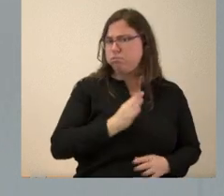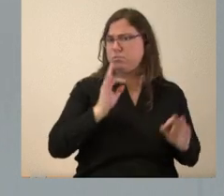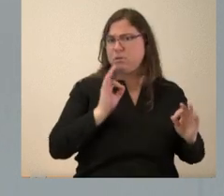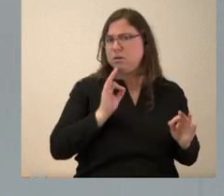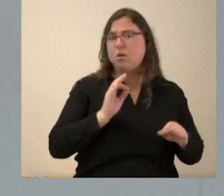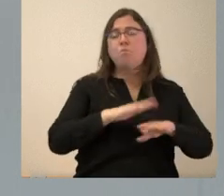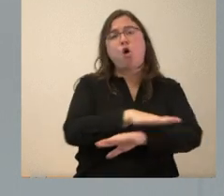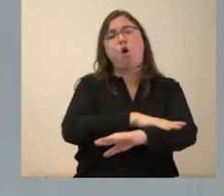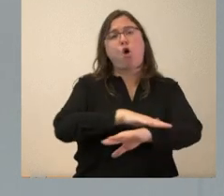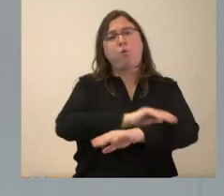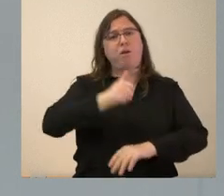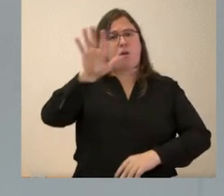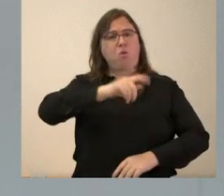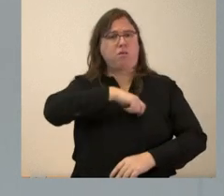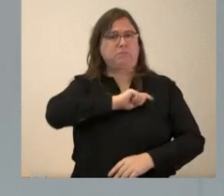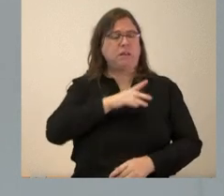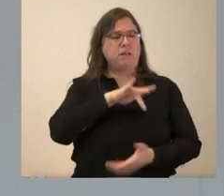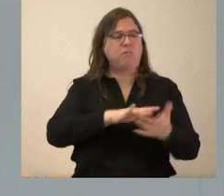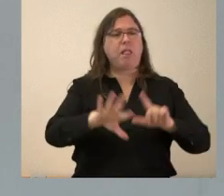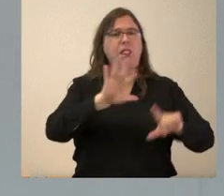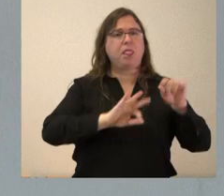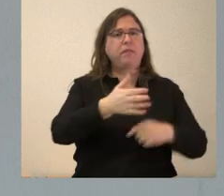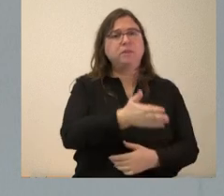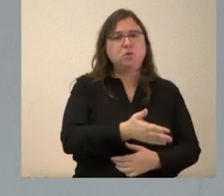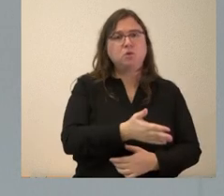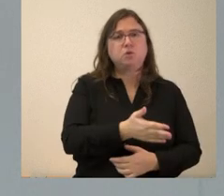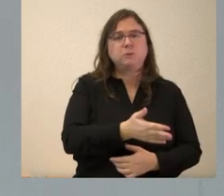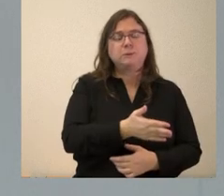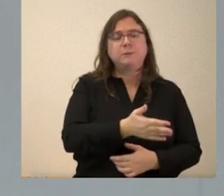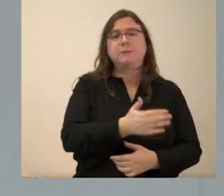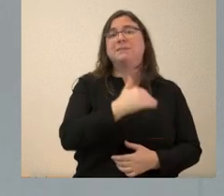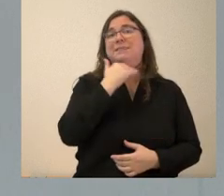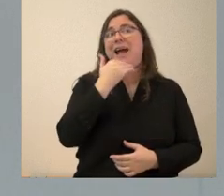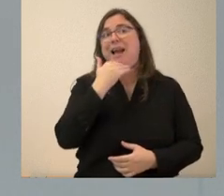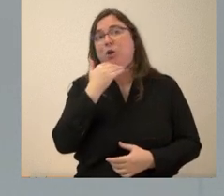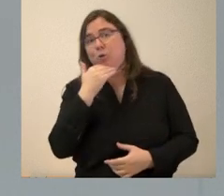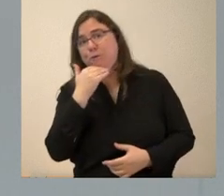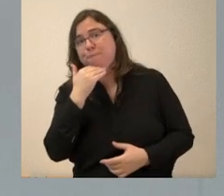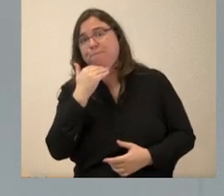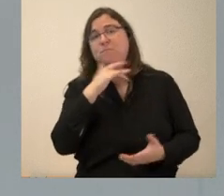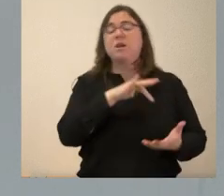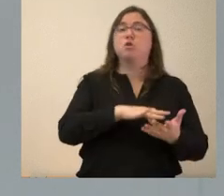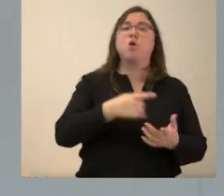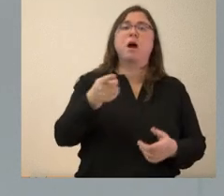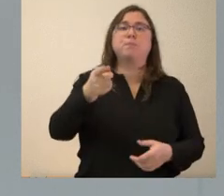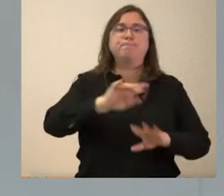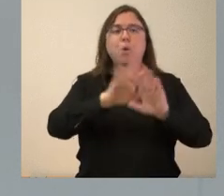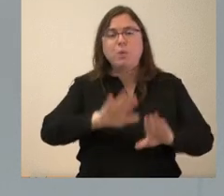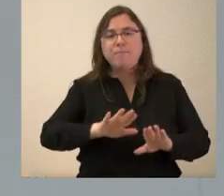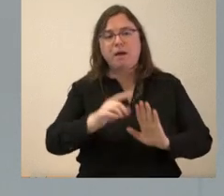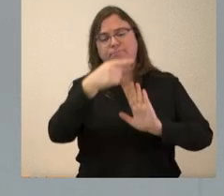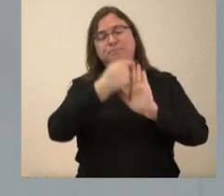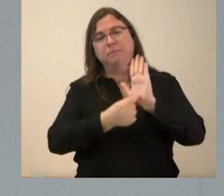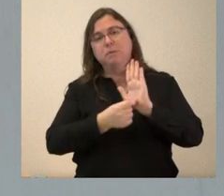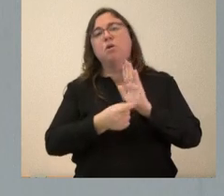del gobierno en alguna de estas decisiones que no es algo ya excluyente de esta última medida pero sí que preocupa que